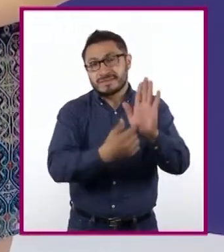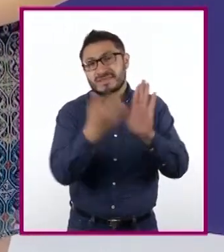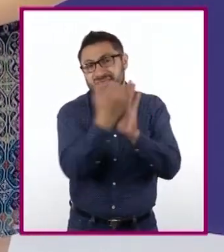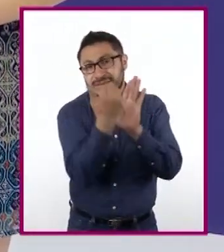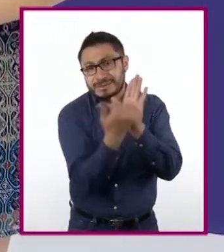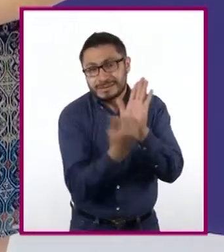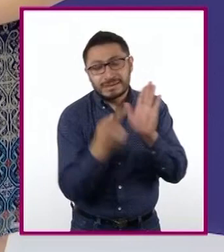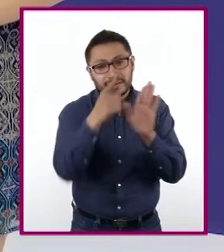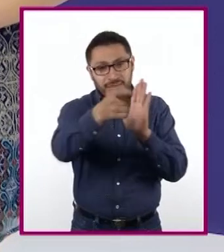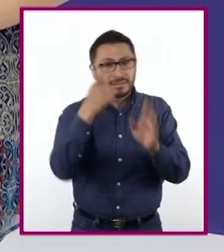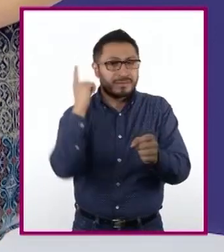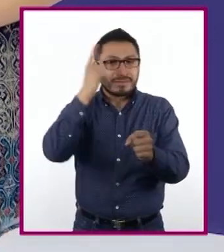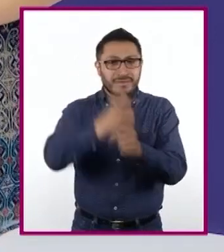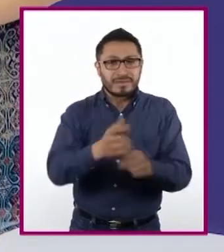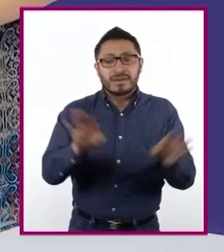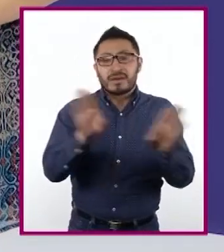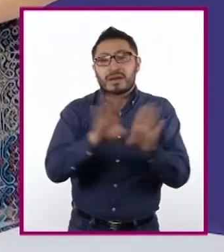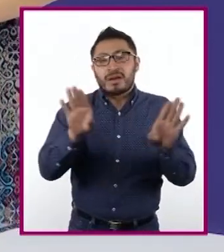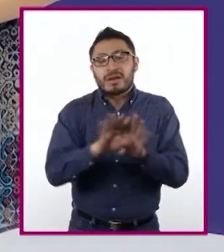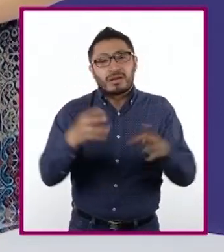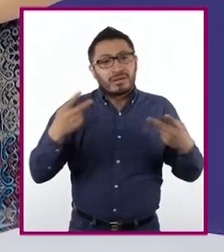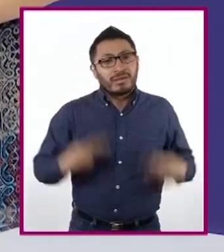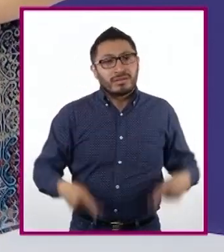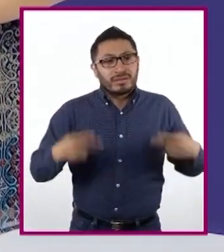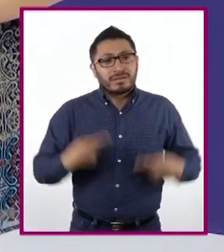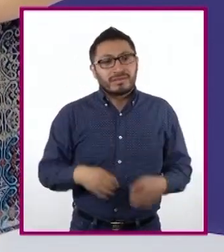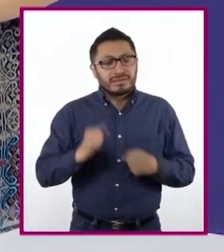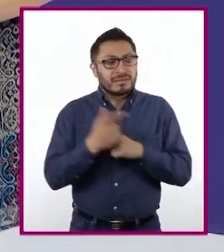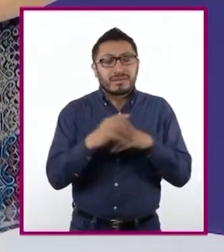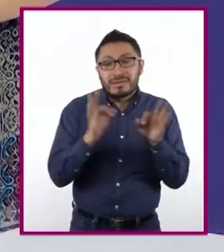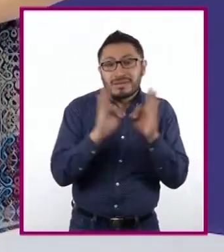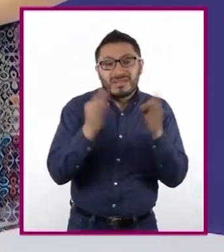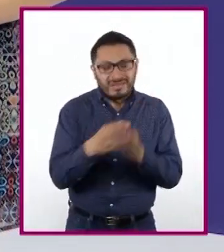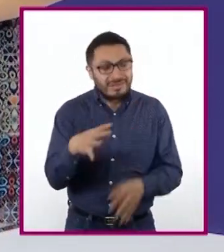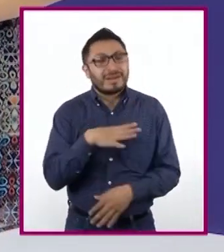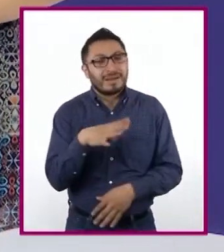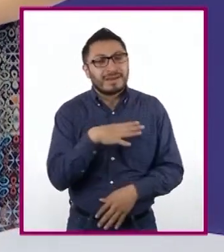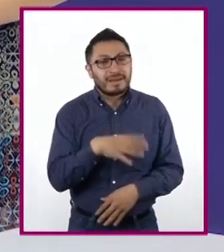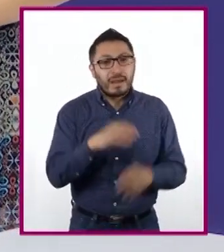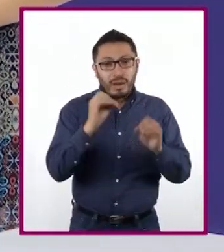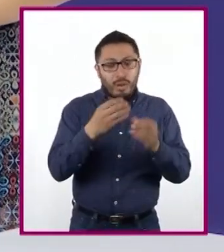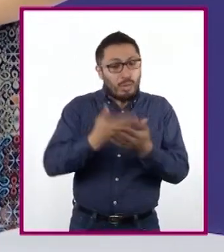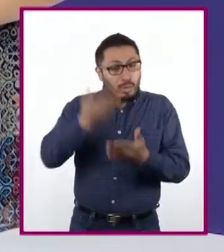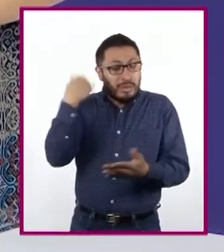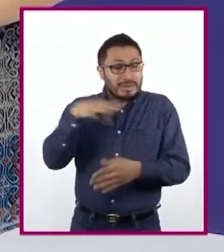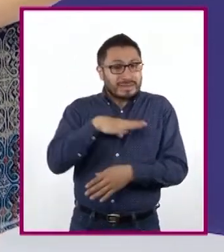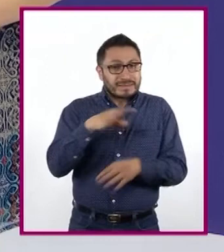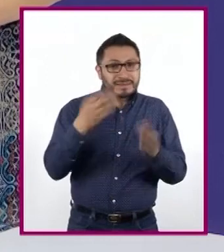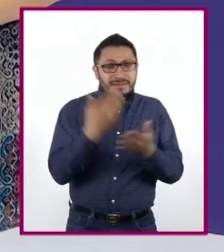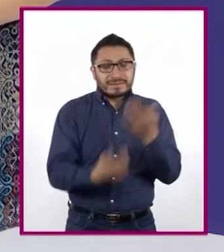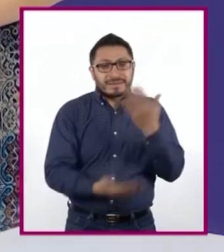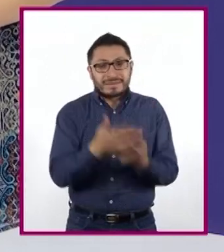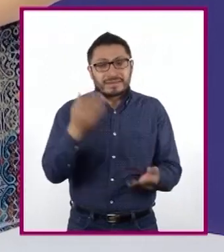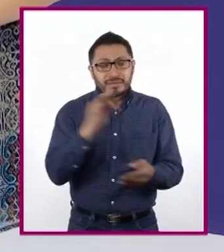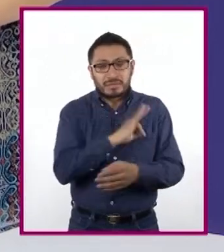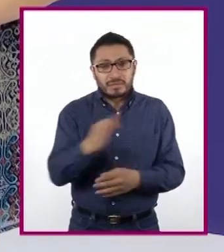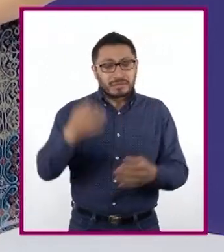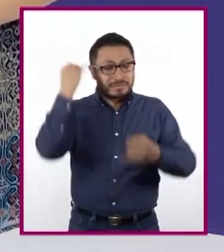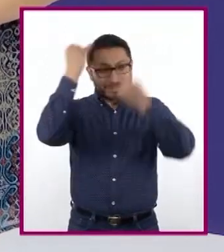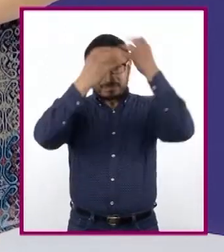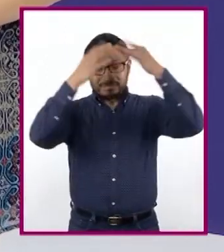y que descubran cómo estos seres humanos de alguna manera tienen o tuvieron en sus manos el poder